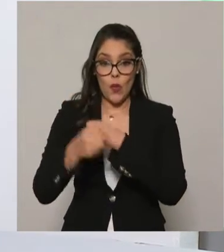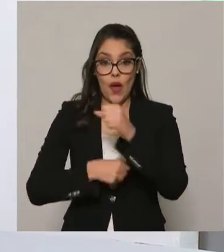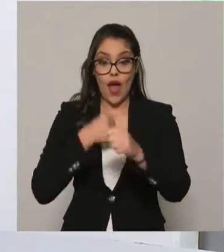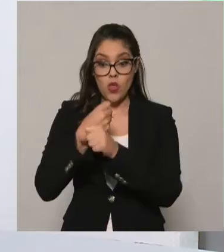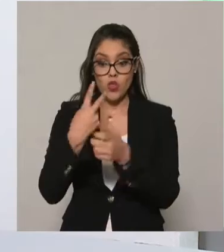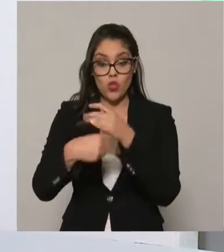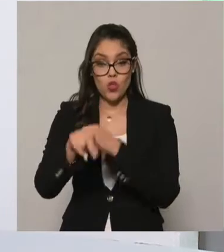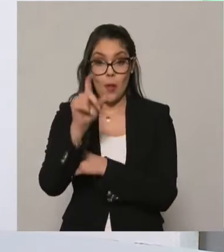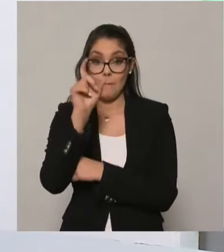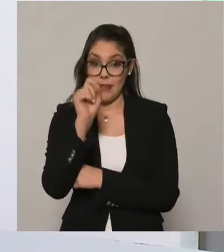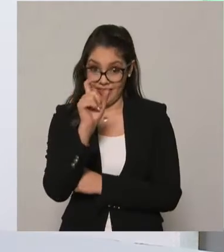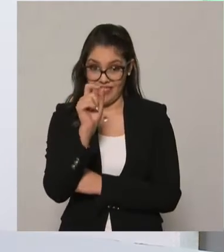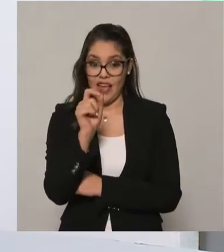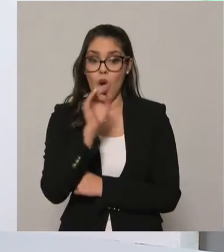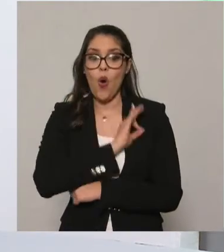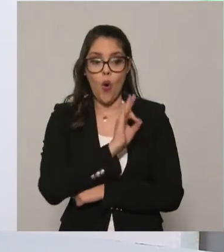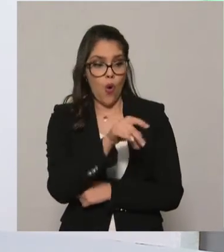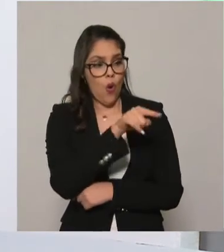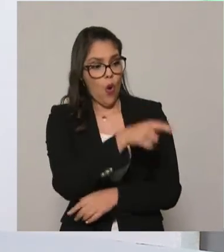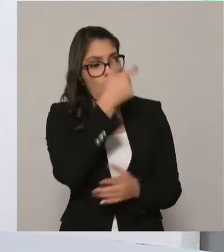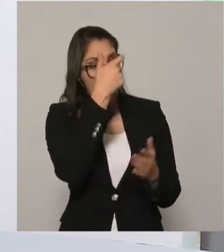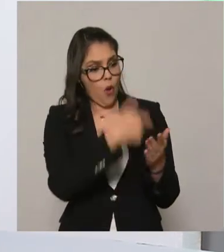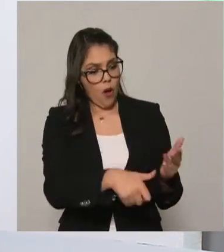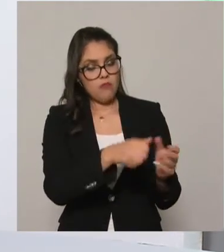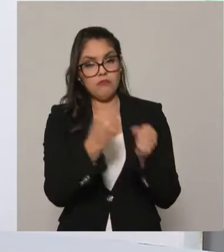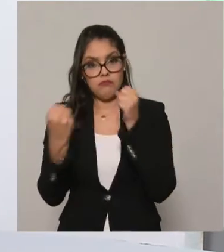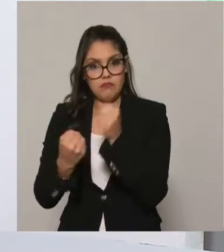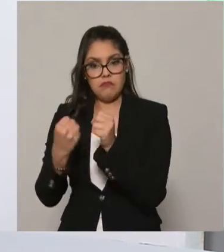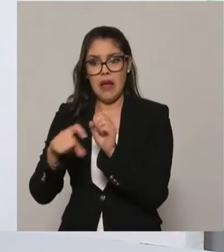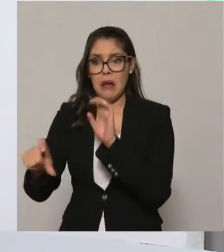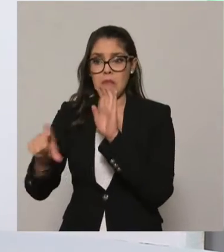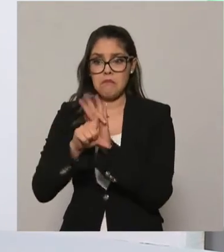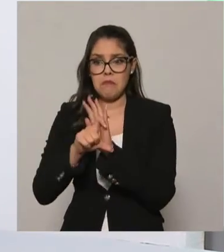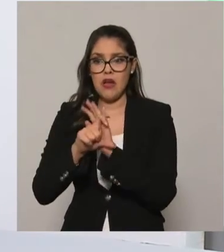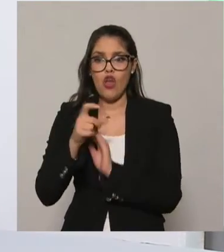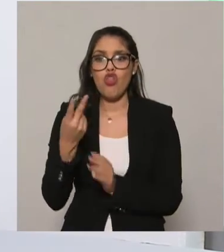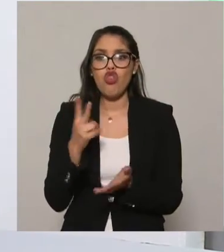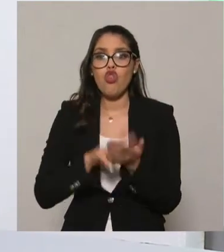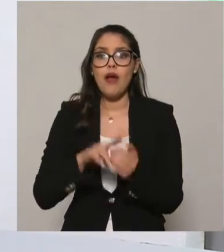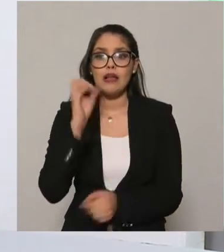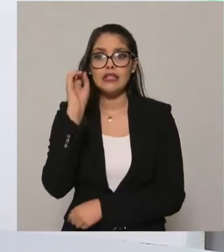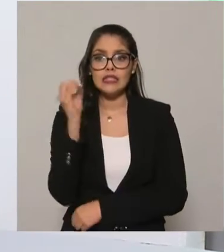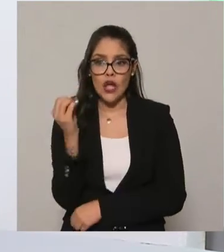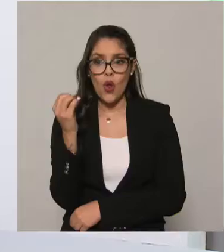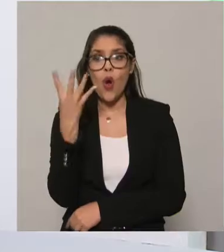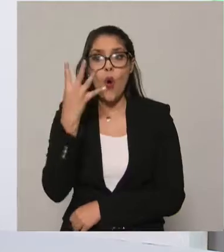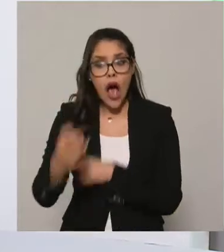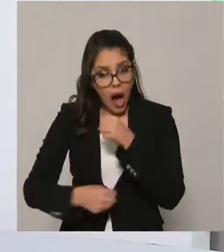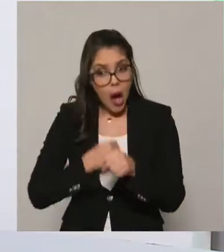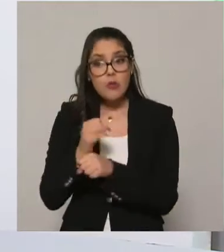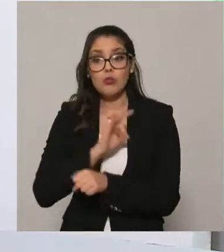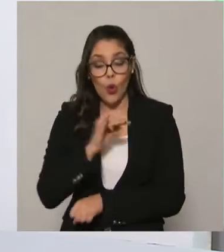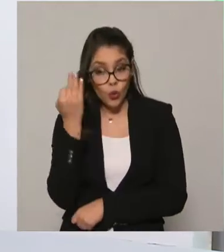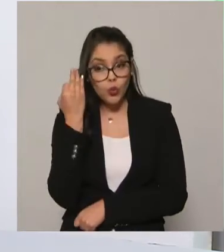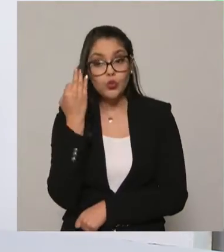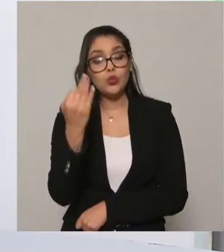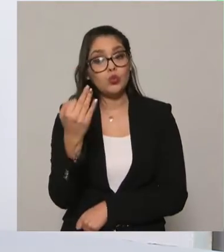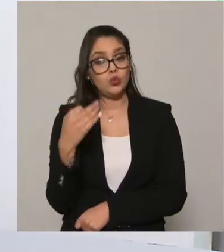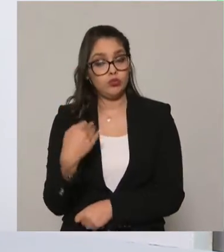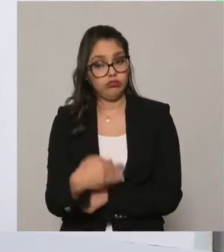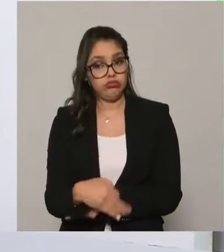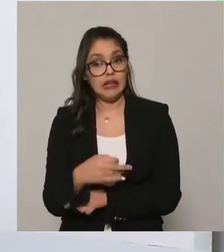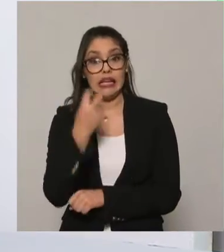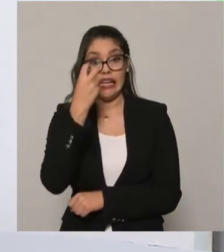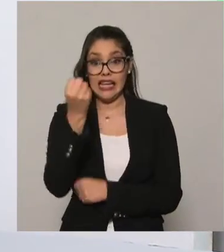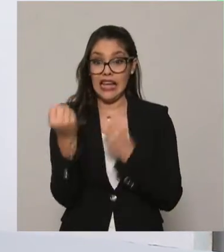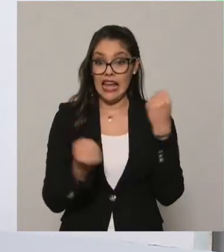2020, van a poder adquirir la calcomanía 00 hasta por 4 años. Estos vehículos, pues los que podrán acceder